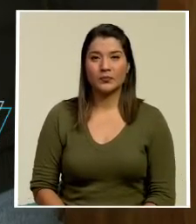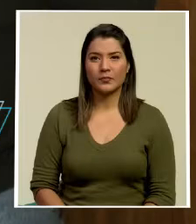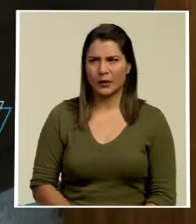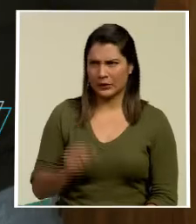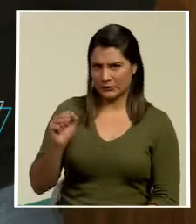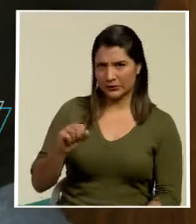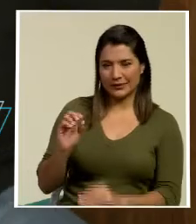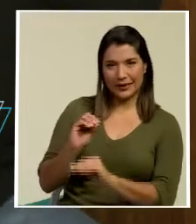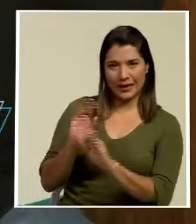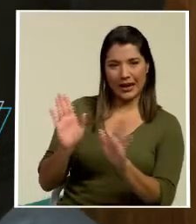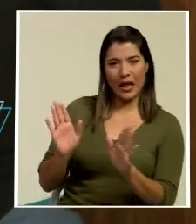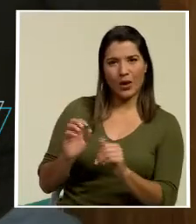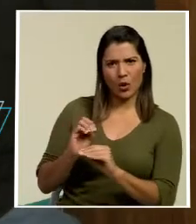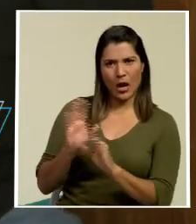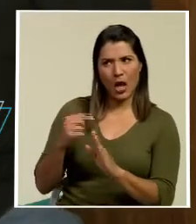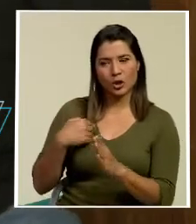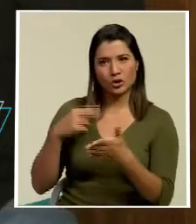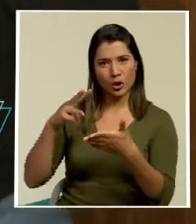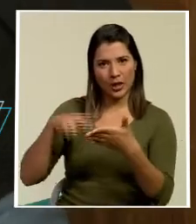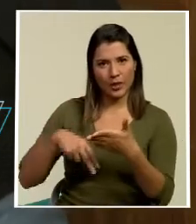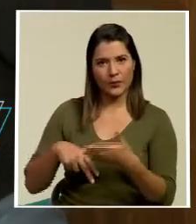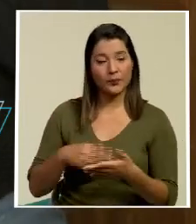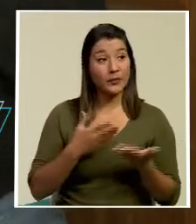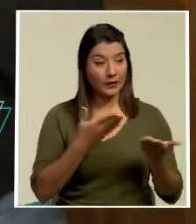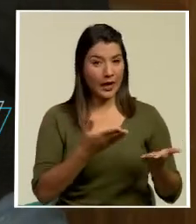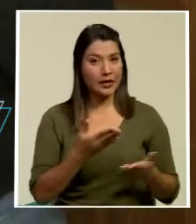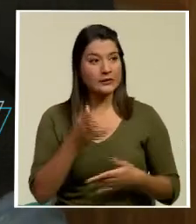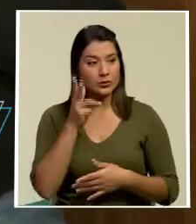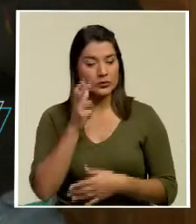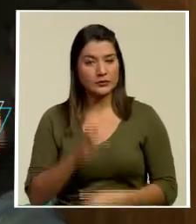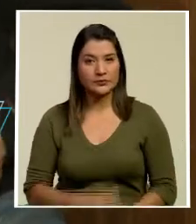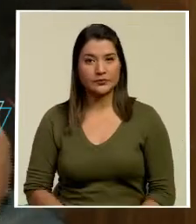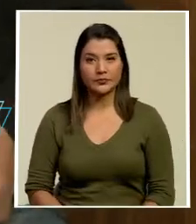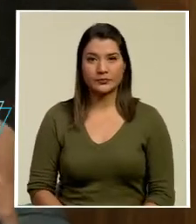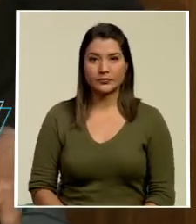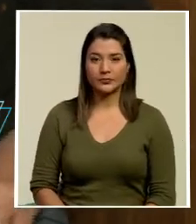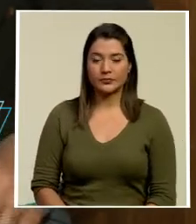Sí, claro, lo leo. Dale, te escuchamos.